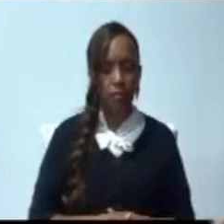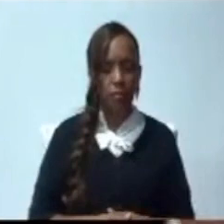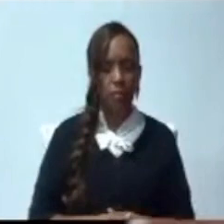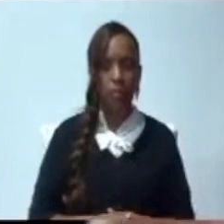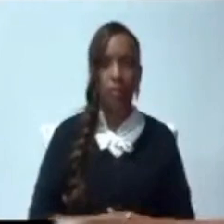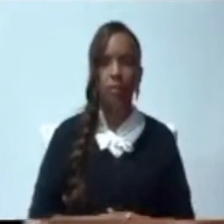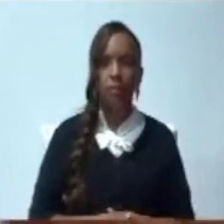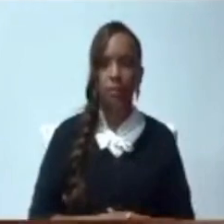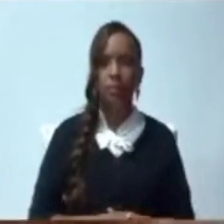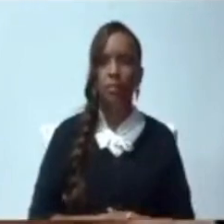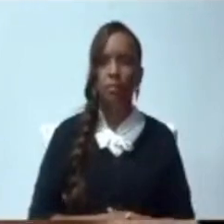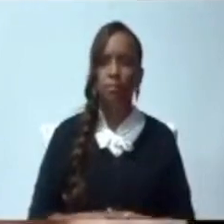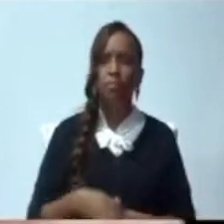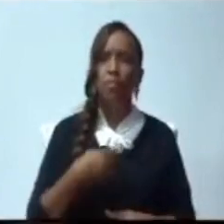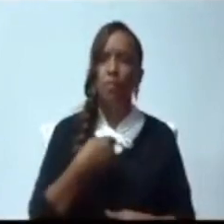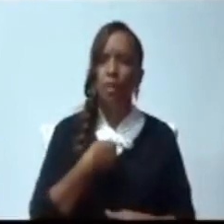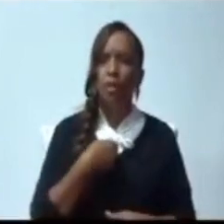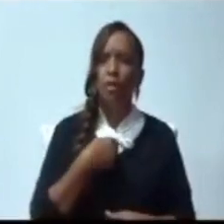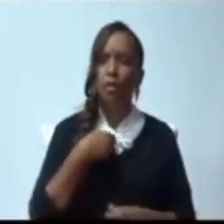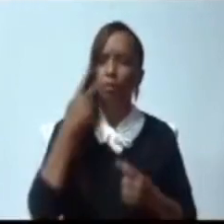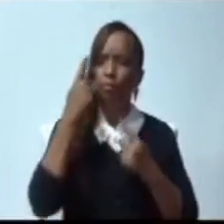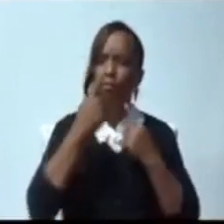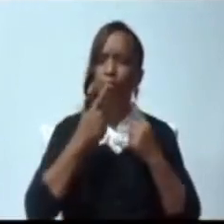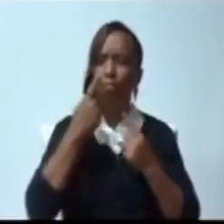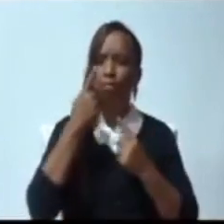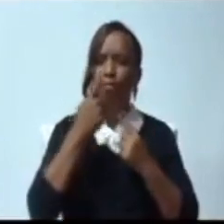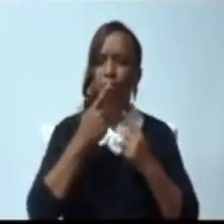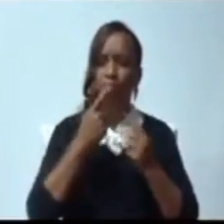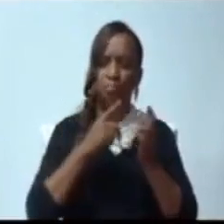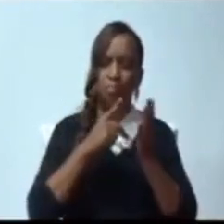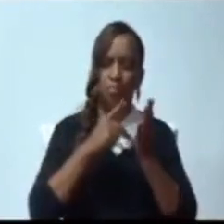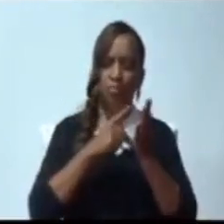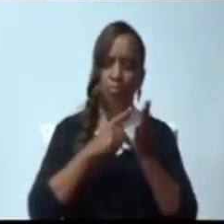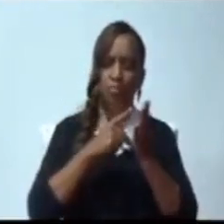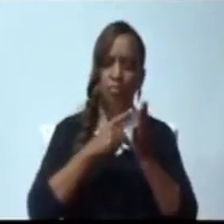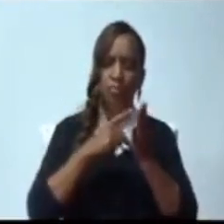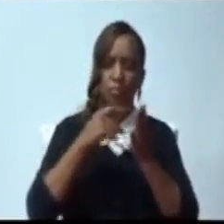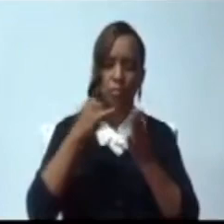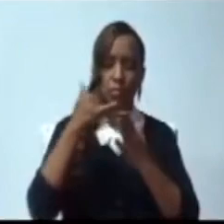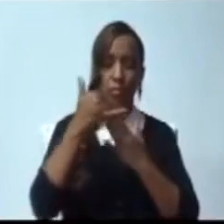Habidas cuenta de que esas fechas